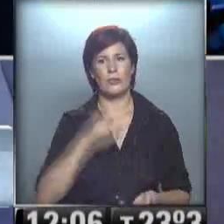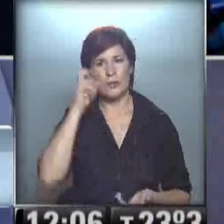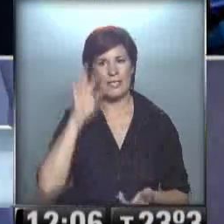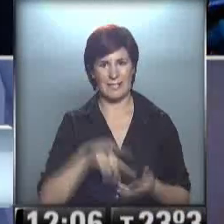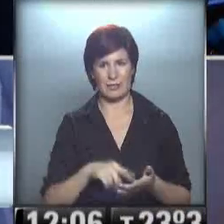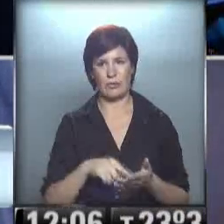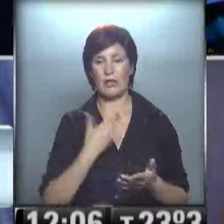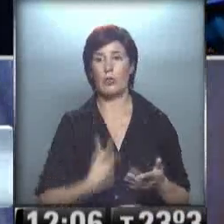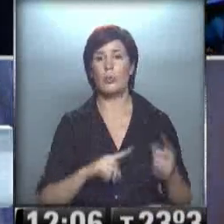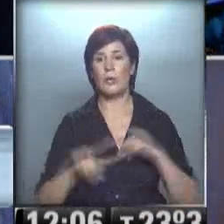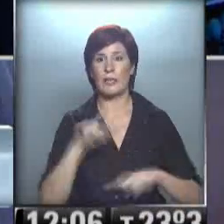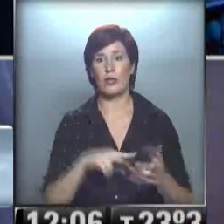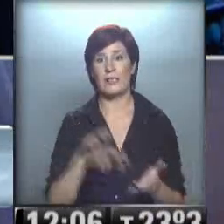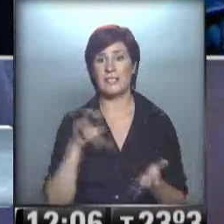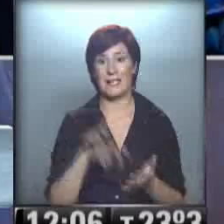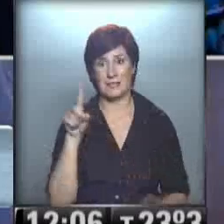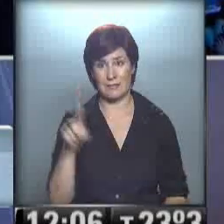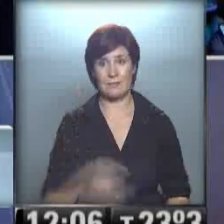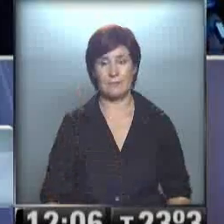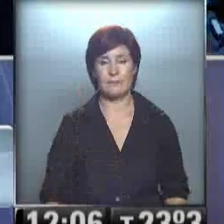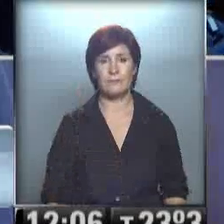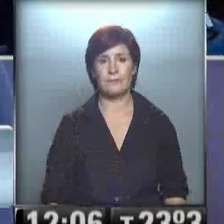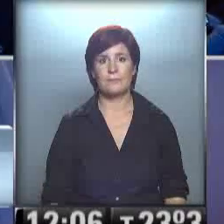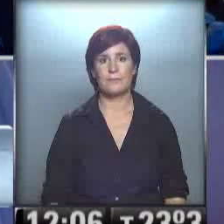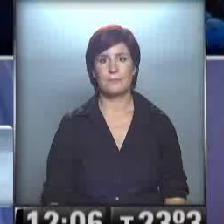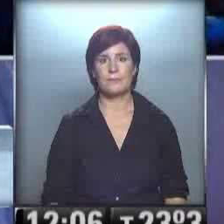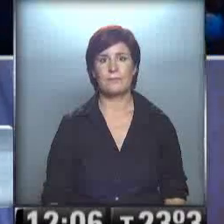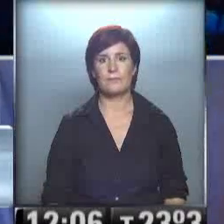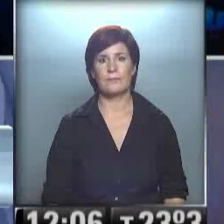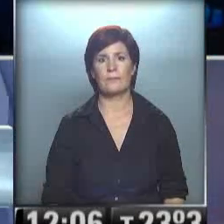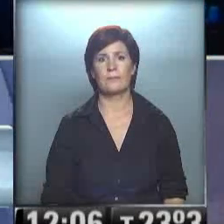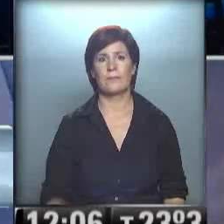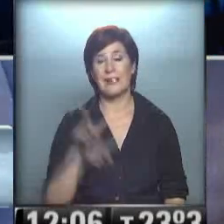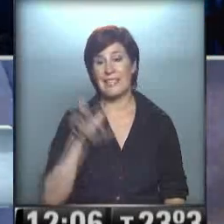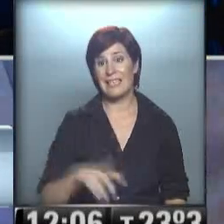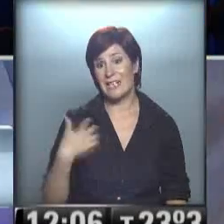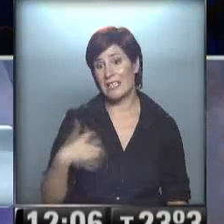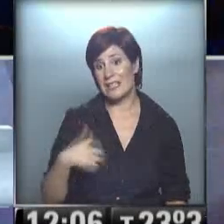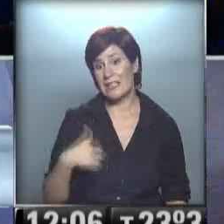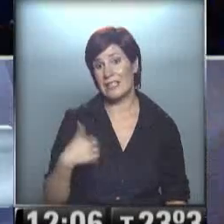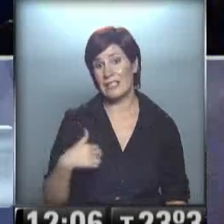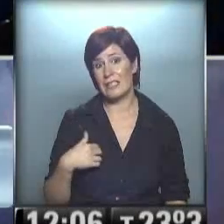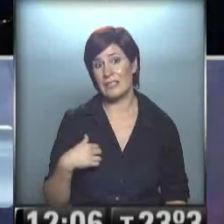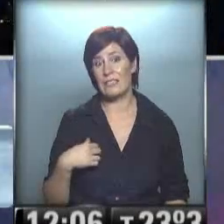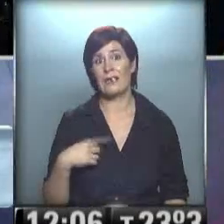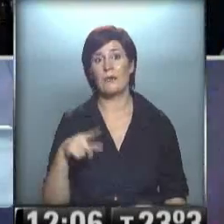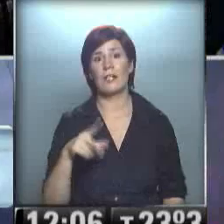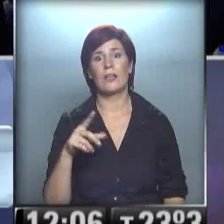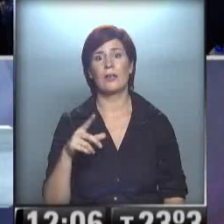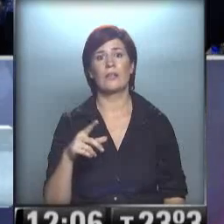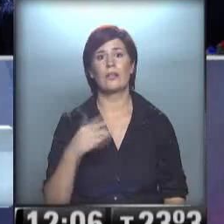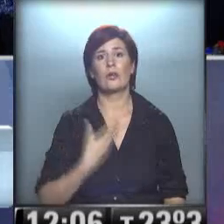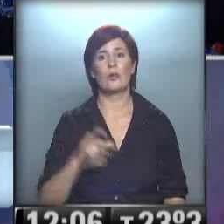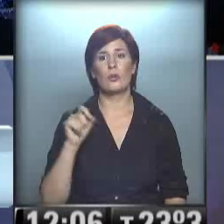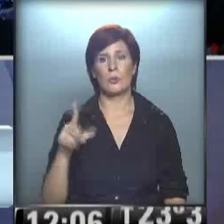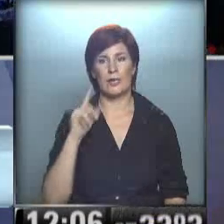la provincia de Salta. Fernando. De la realidad del país. Y naturalmente... Está hablando Juan Manuel Urtubey, gobernador de